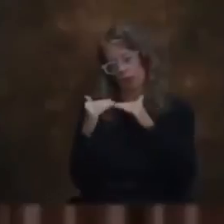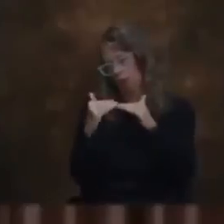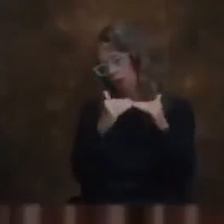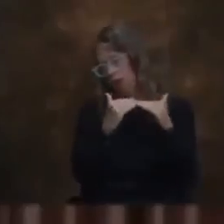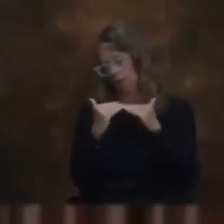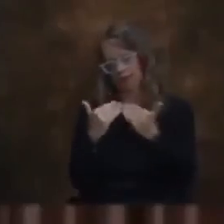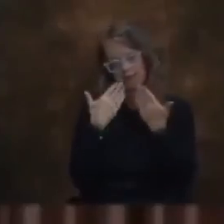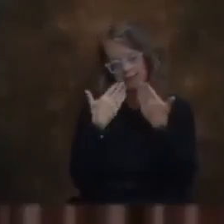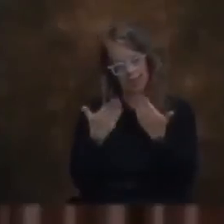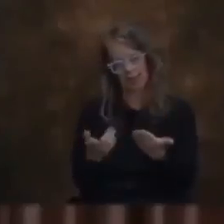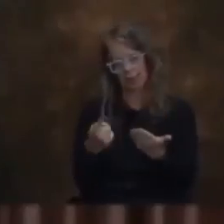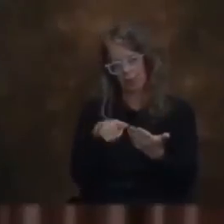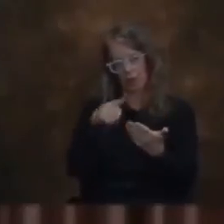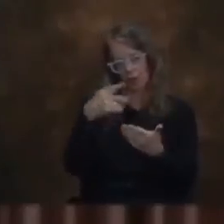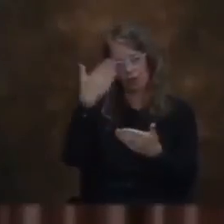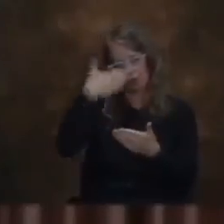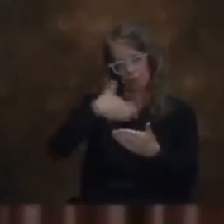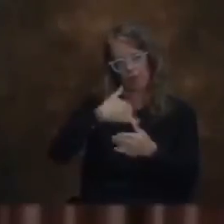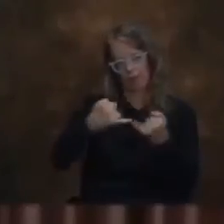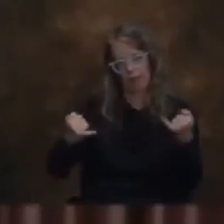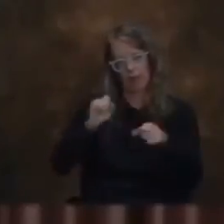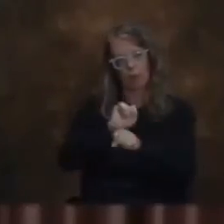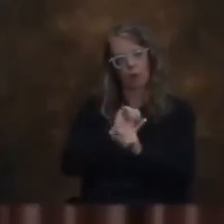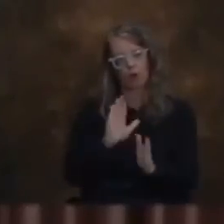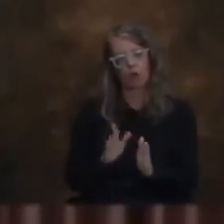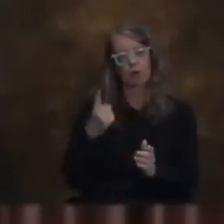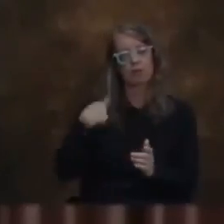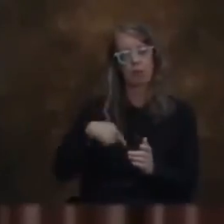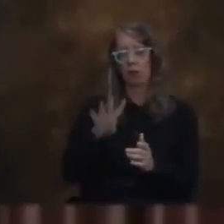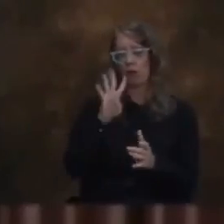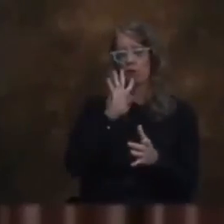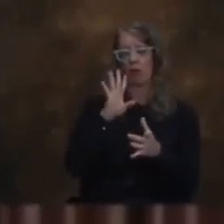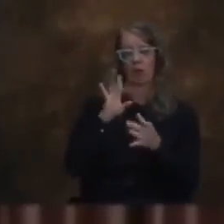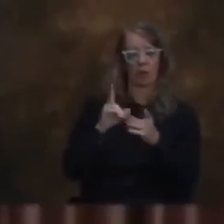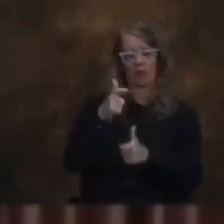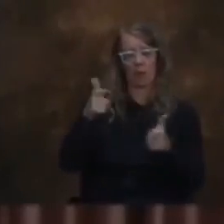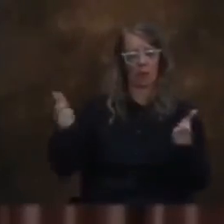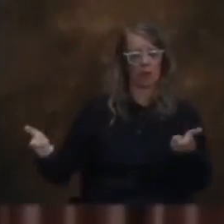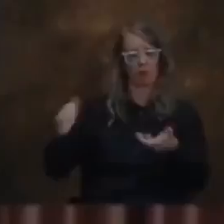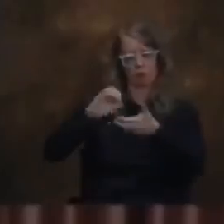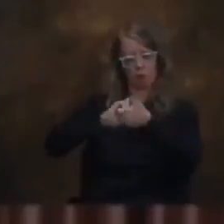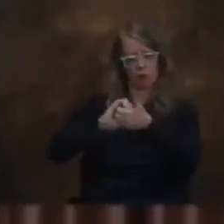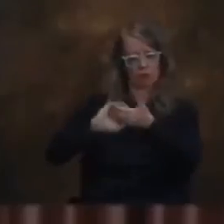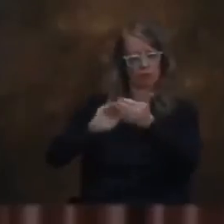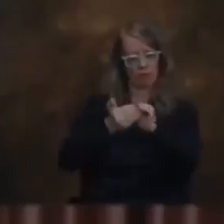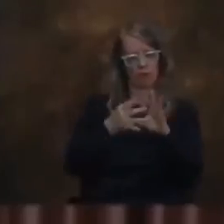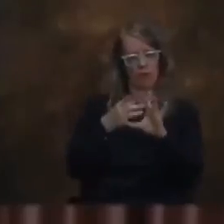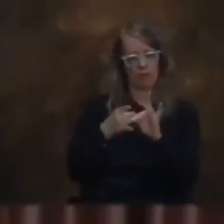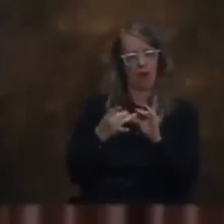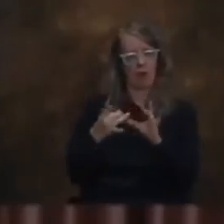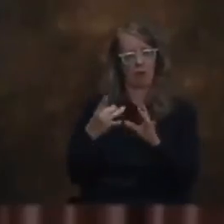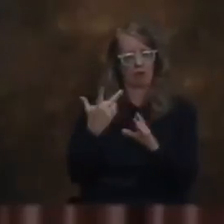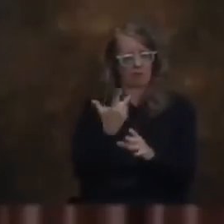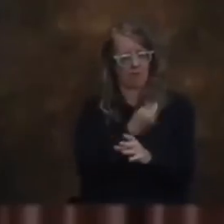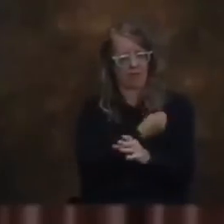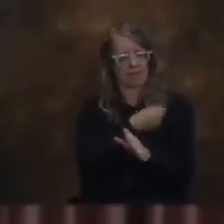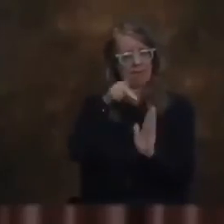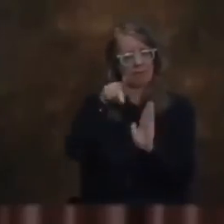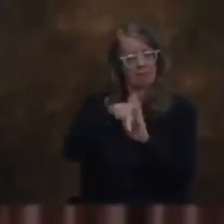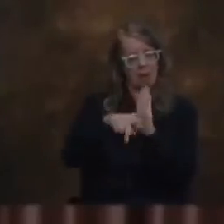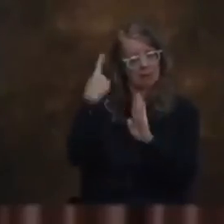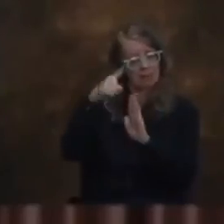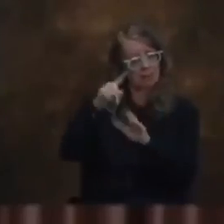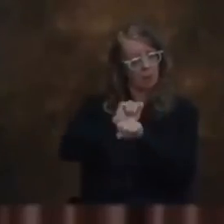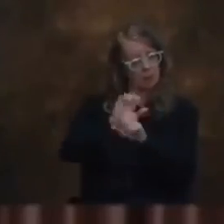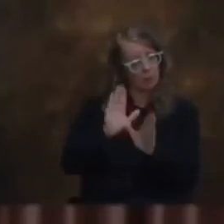línea hemos estado hablando con nuestros socios en la comunidad sobre sus políticas de vacunación y nos gustaría hablar